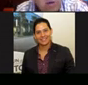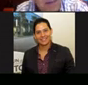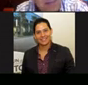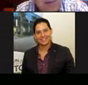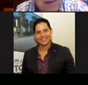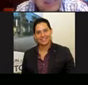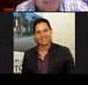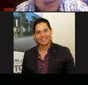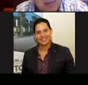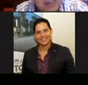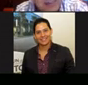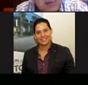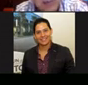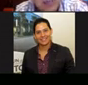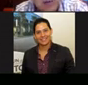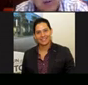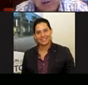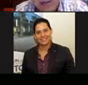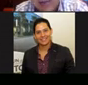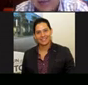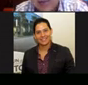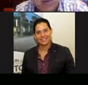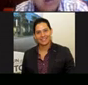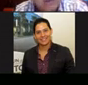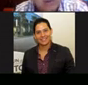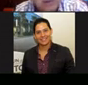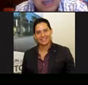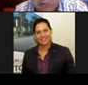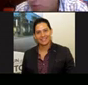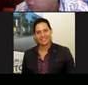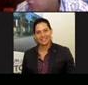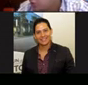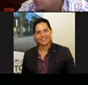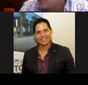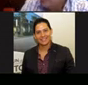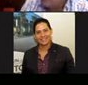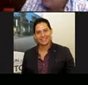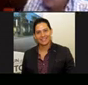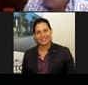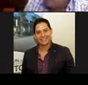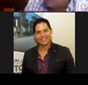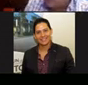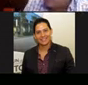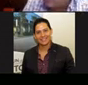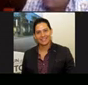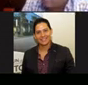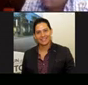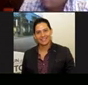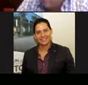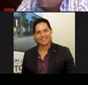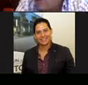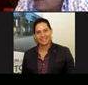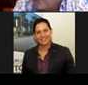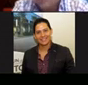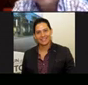varias preguntas que nos hicieron aquí todos los amigos que están con nosotros. Y por darte un ejemplo, una de las